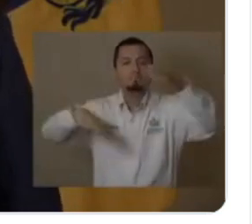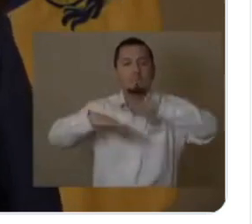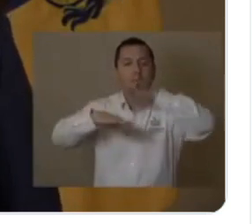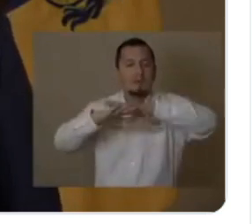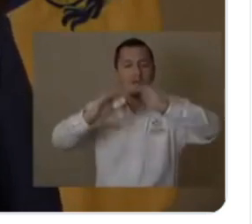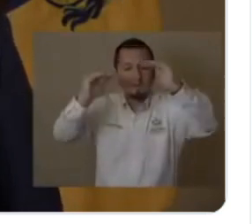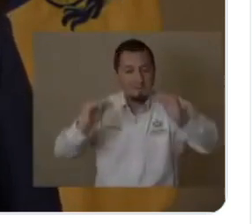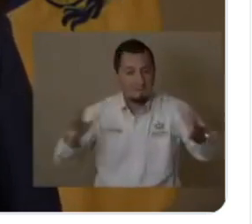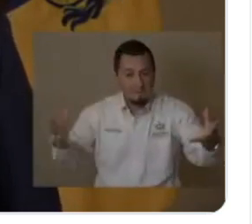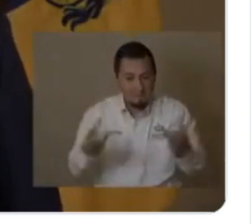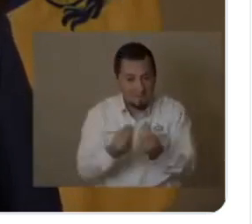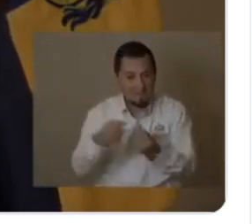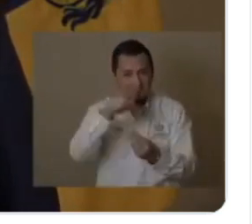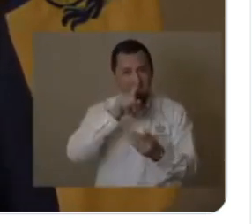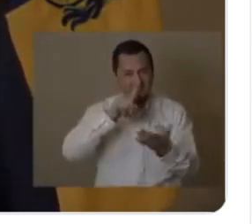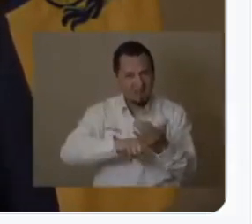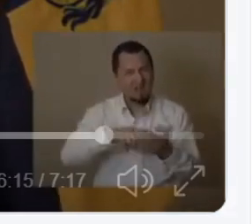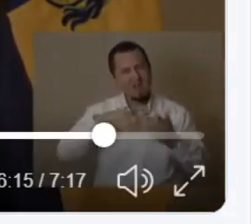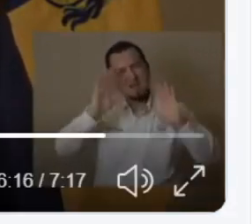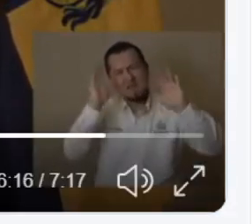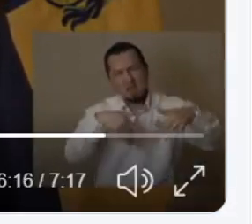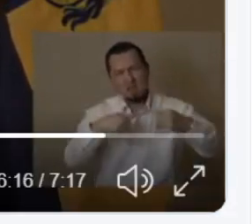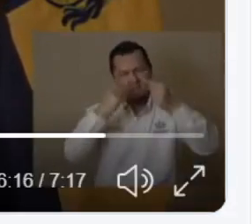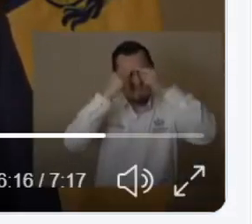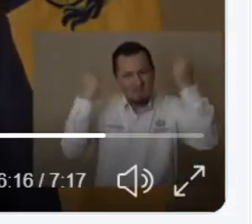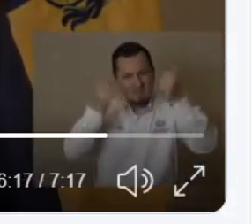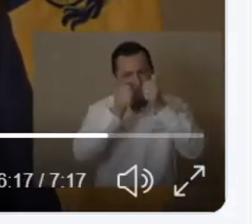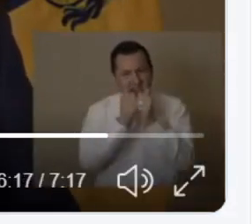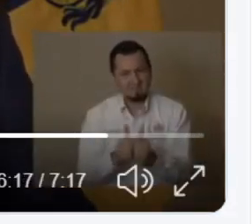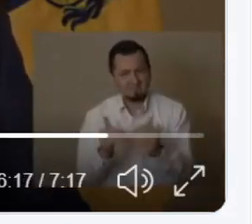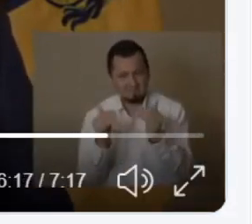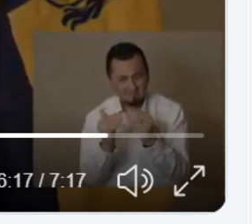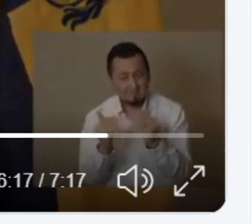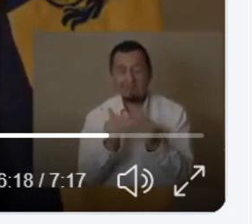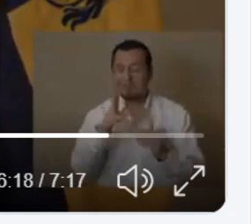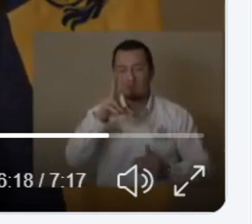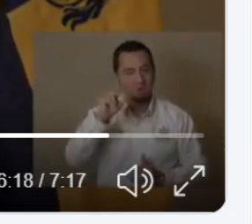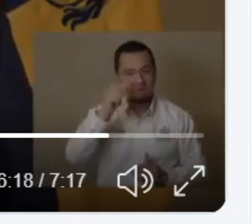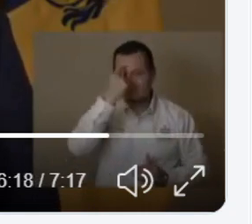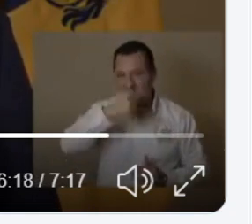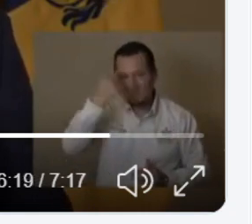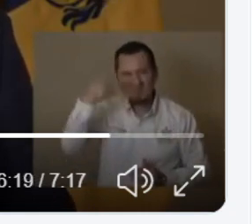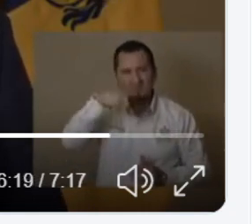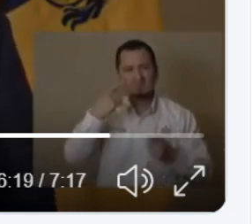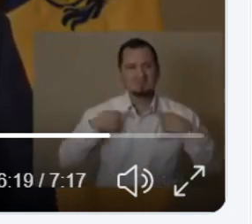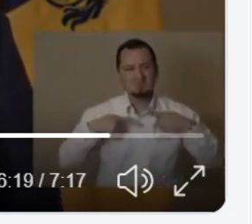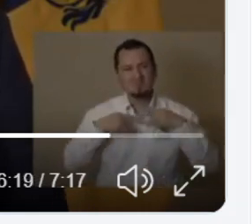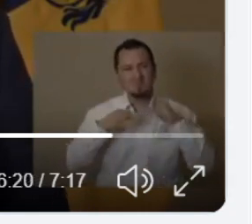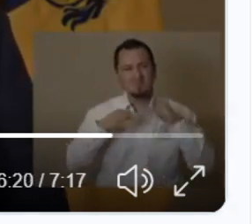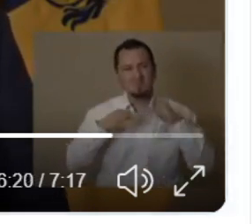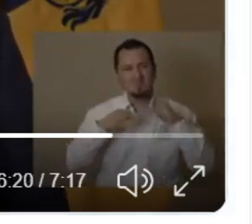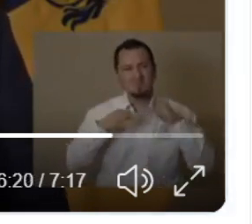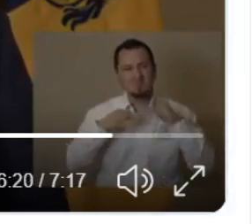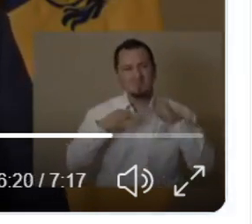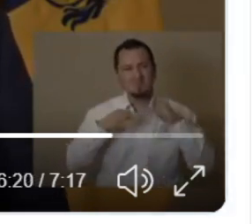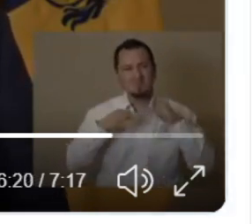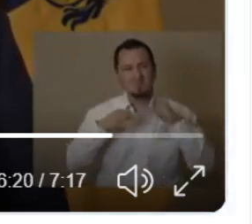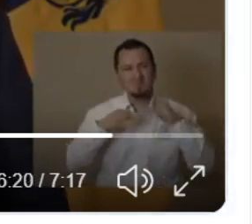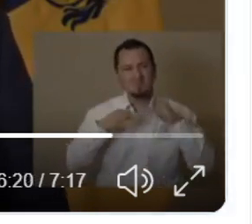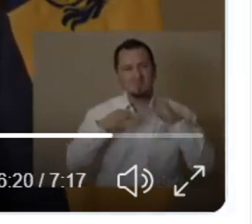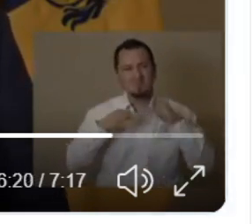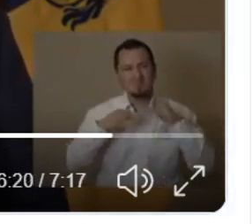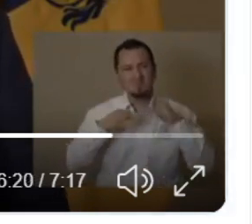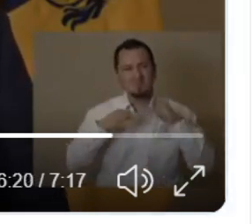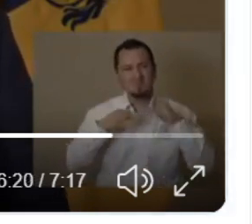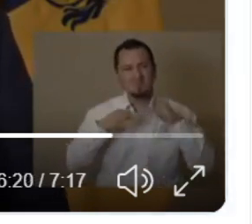que estarían poniendo en riesgo a su familia y a nuestro estado. Salir de vacaciones es llevar el virus a otros lugares. Así de claro. Bueno, ahí